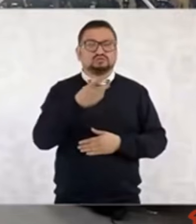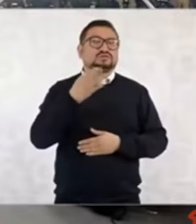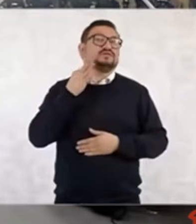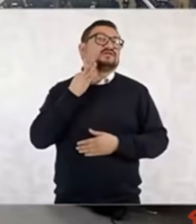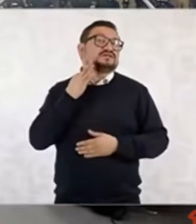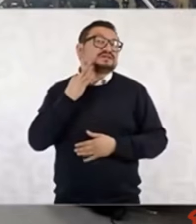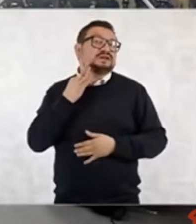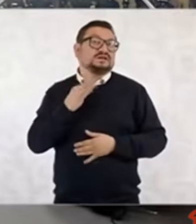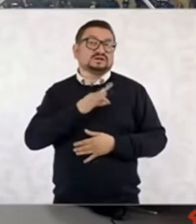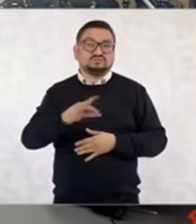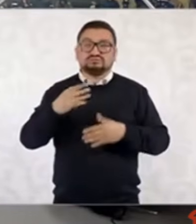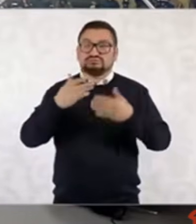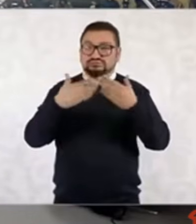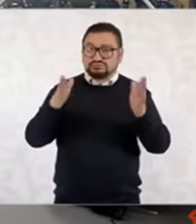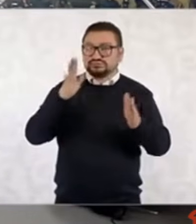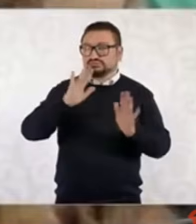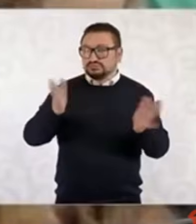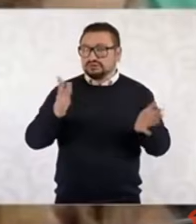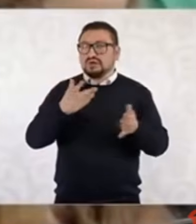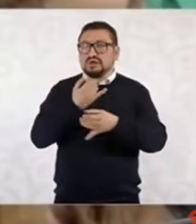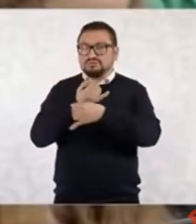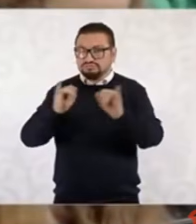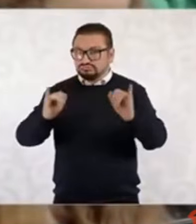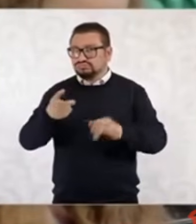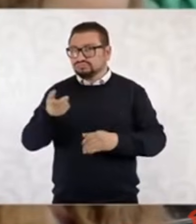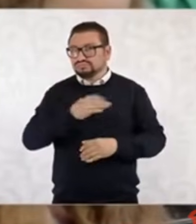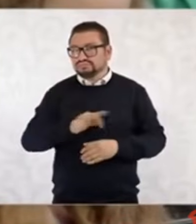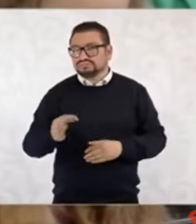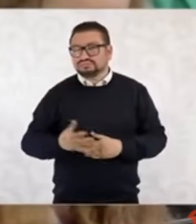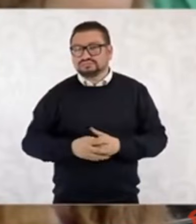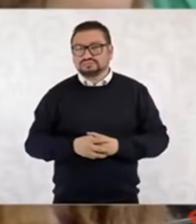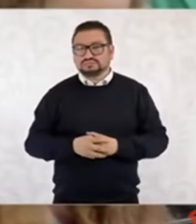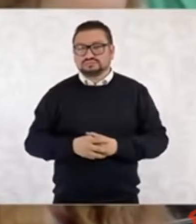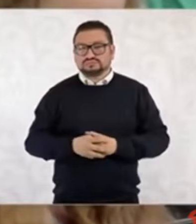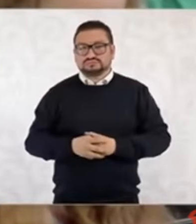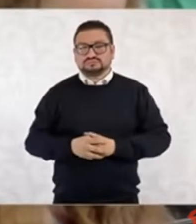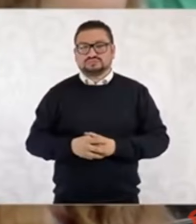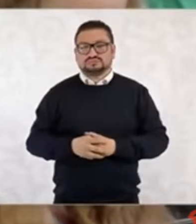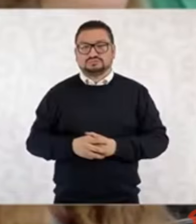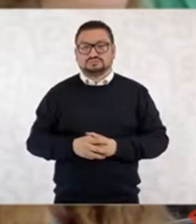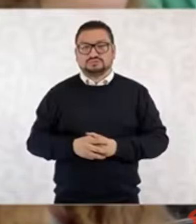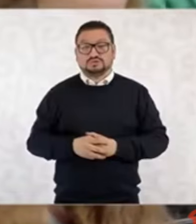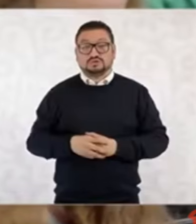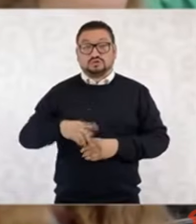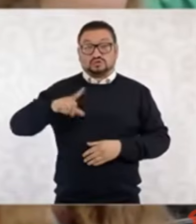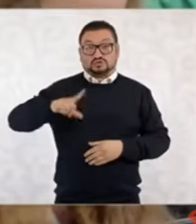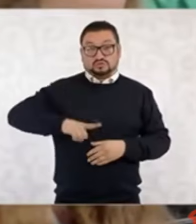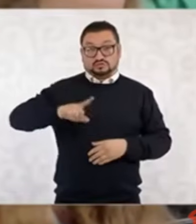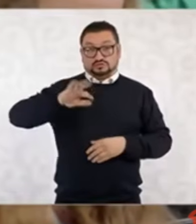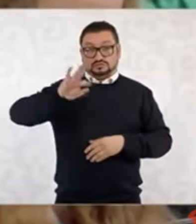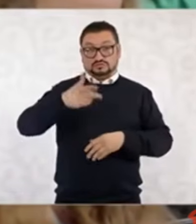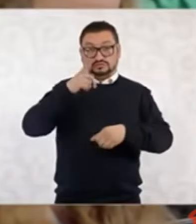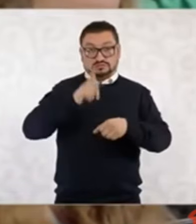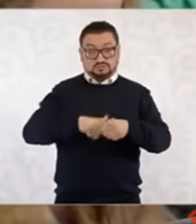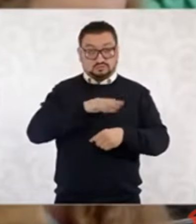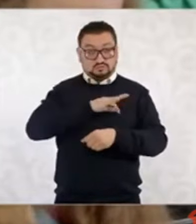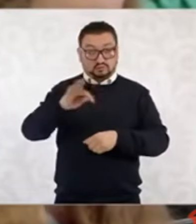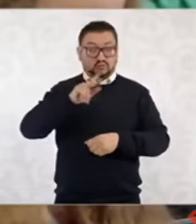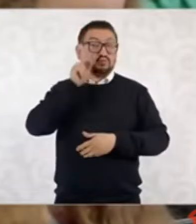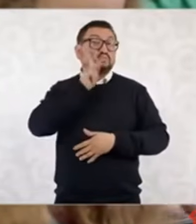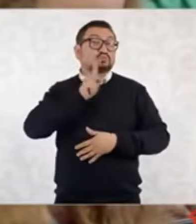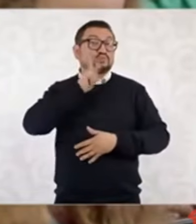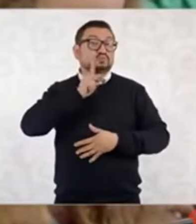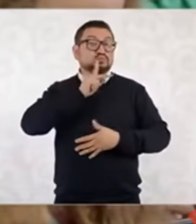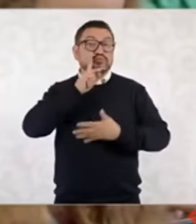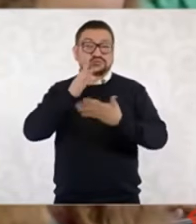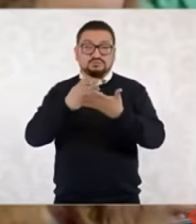fiscalía abierta y autónoma, ¿estaría dispuesto el gobierno federal a presentar pruebas en contra